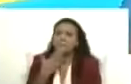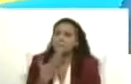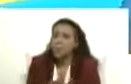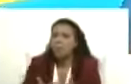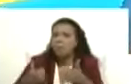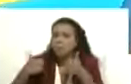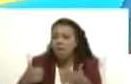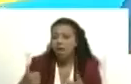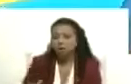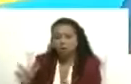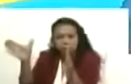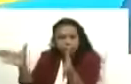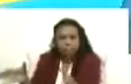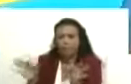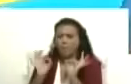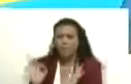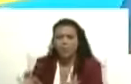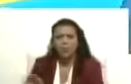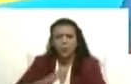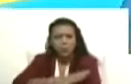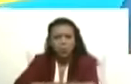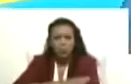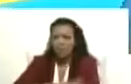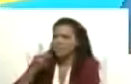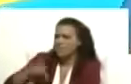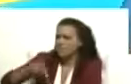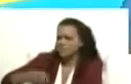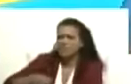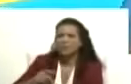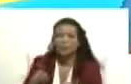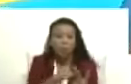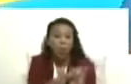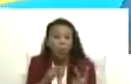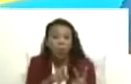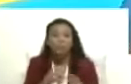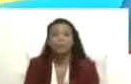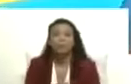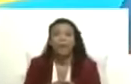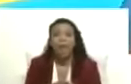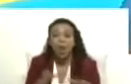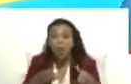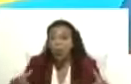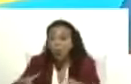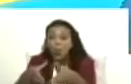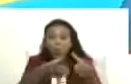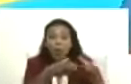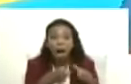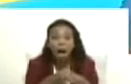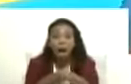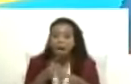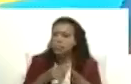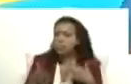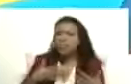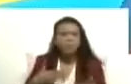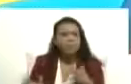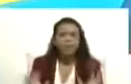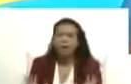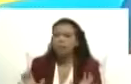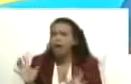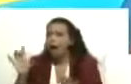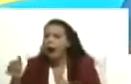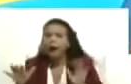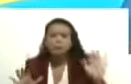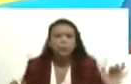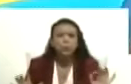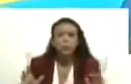hoy dieron una inmensa demostración de participación, los sectores que independientemente de que estemos en